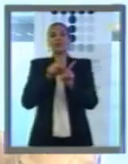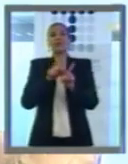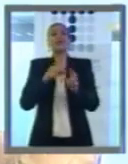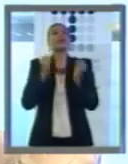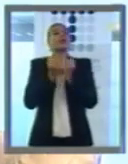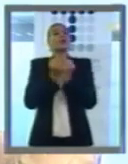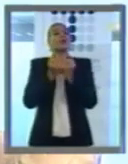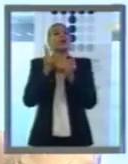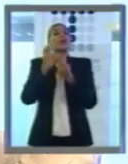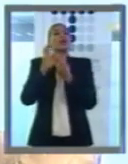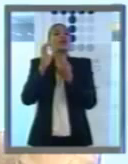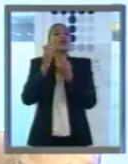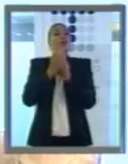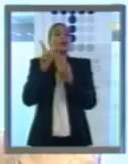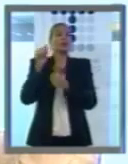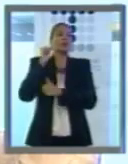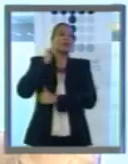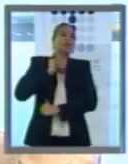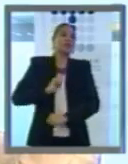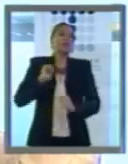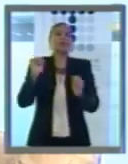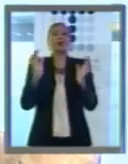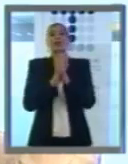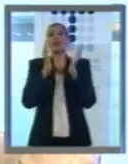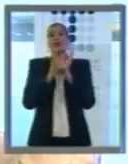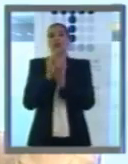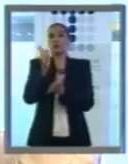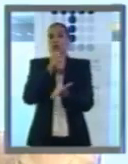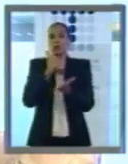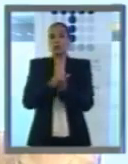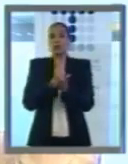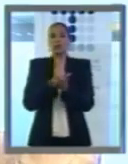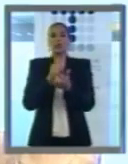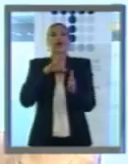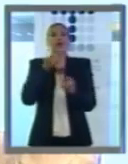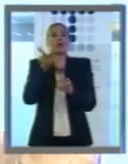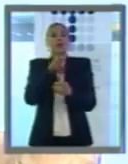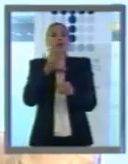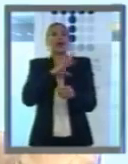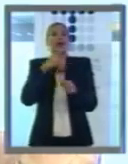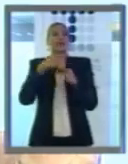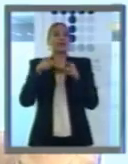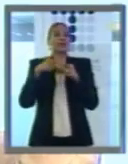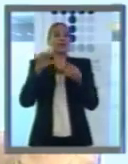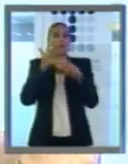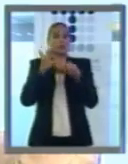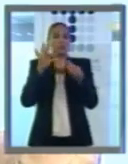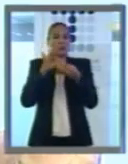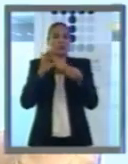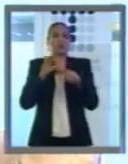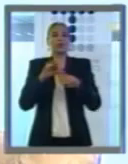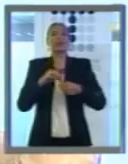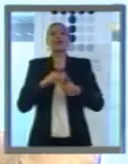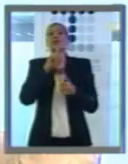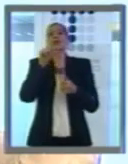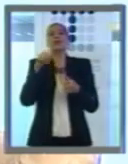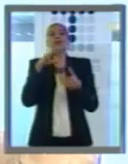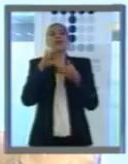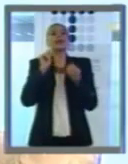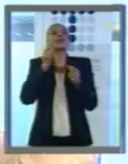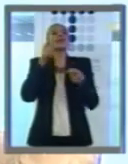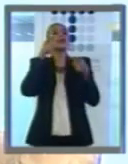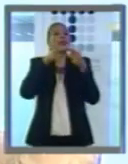con el Comité de Participación Ciudadana. Y en ambos, y ya con esto concluyo antes de que me pongan cara, y para después pasar a los